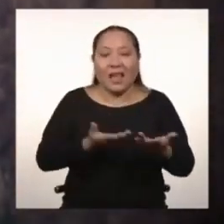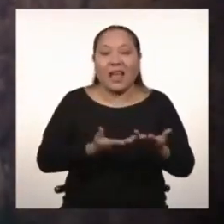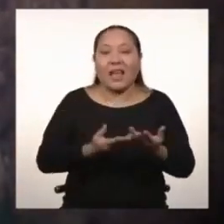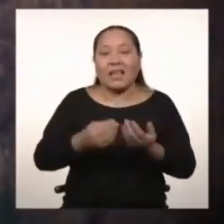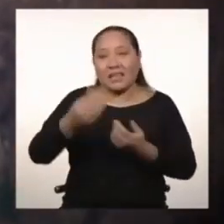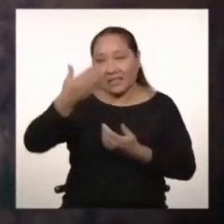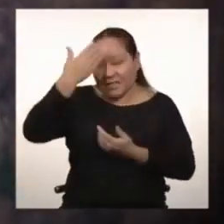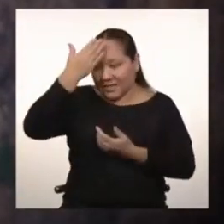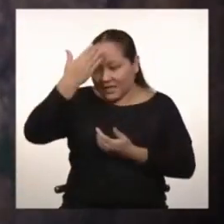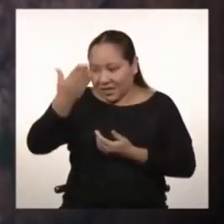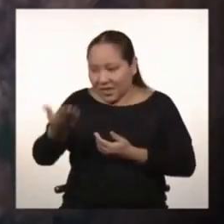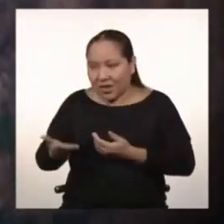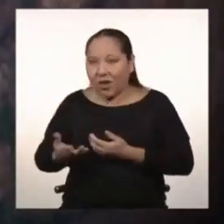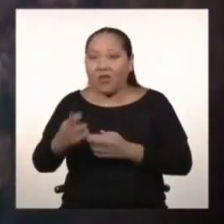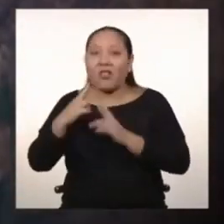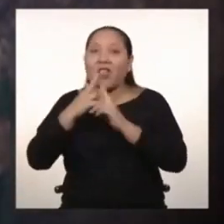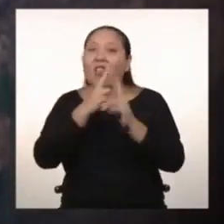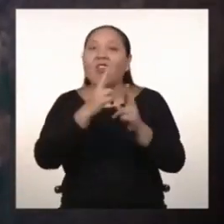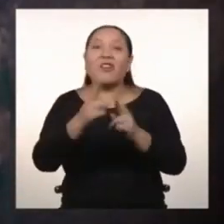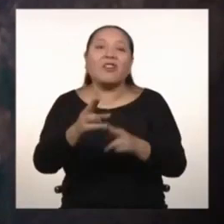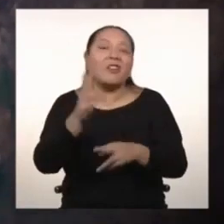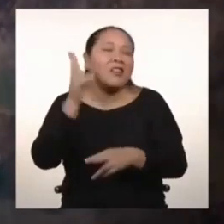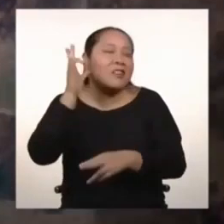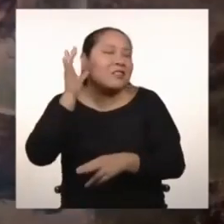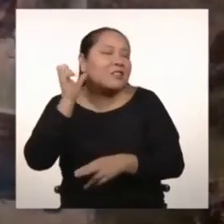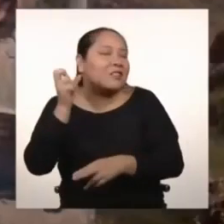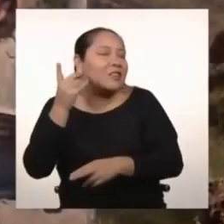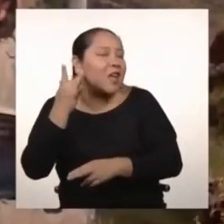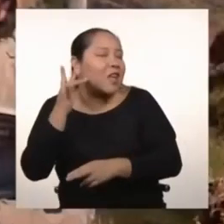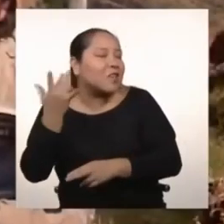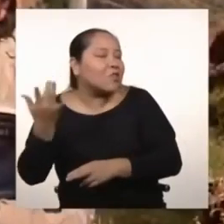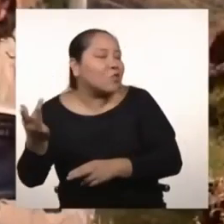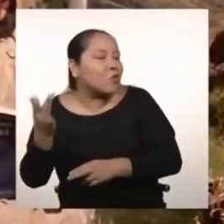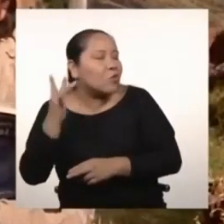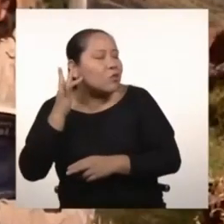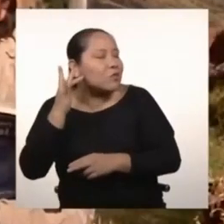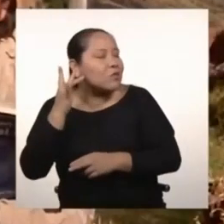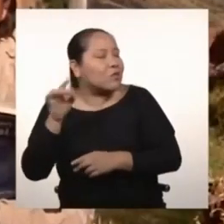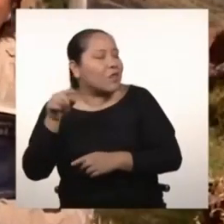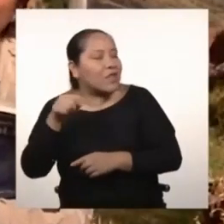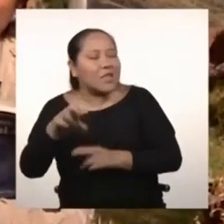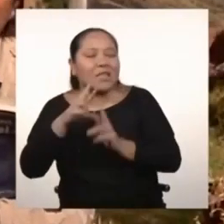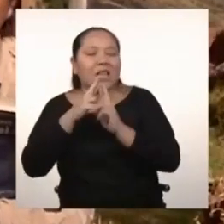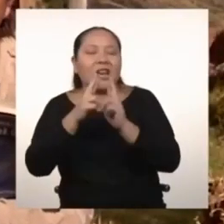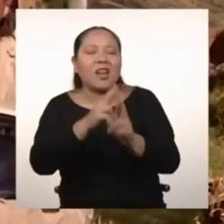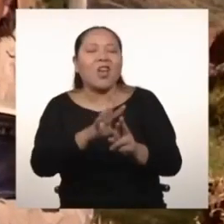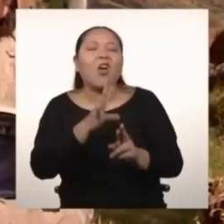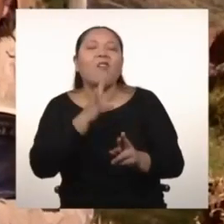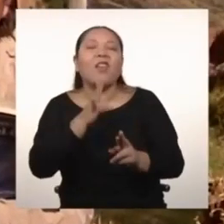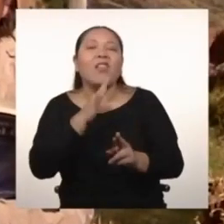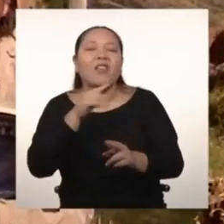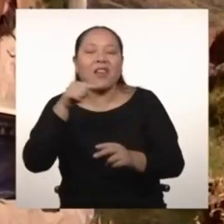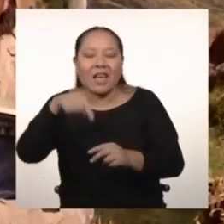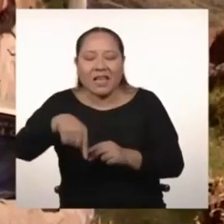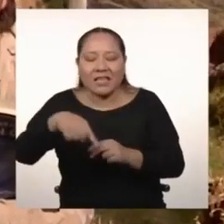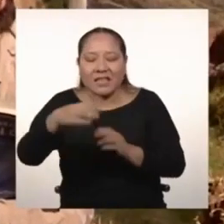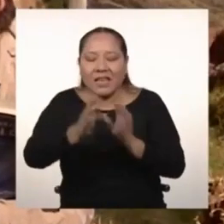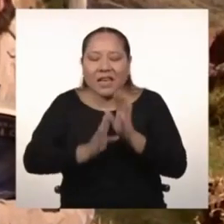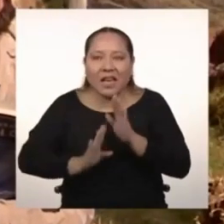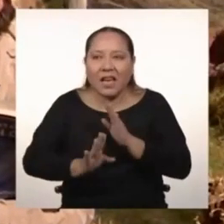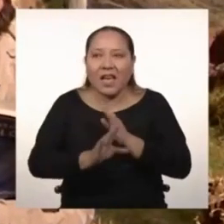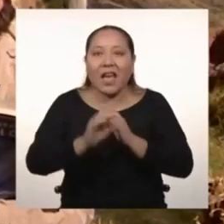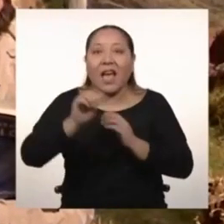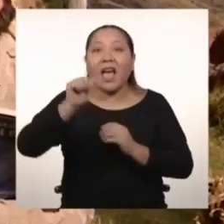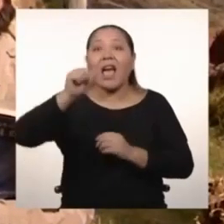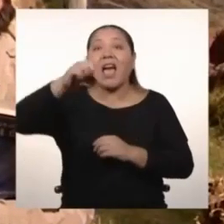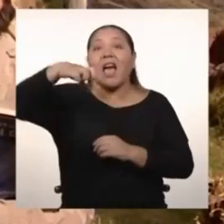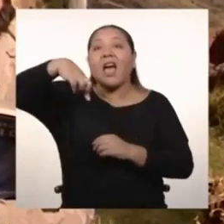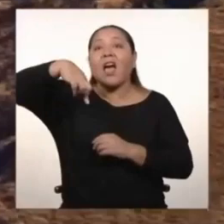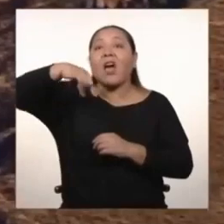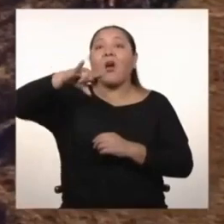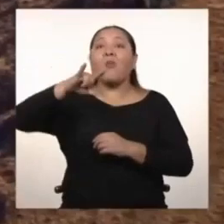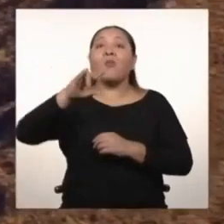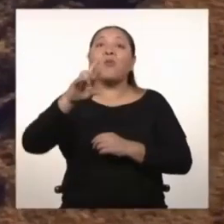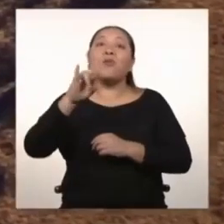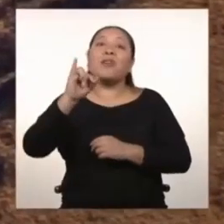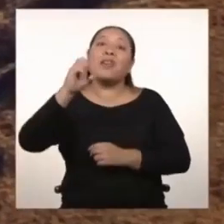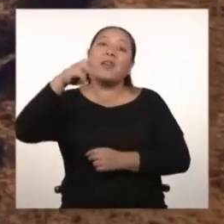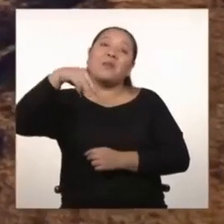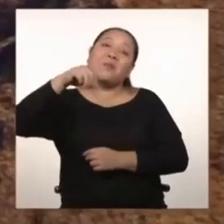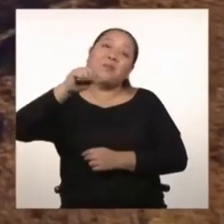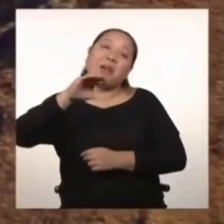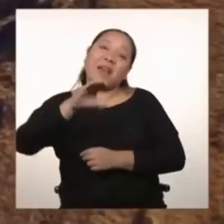ríos habladores. Ese río hablador es el que está aquí abajo, el Apurímac.